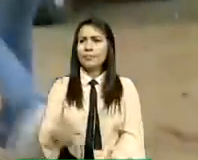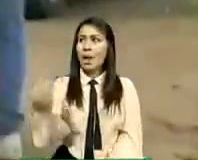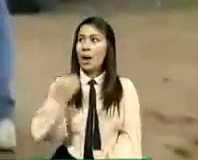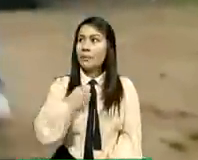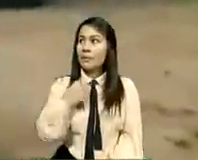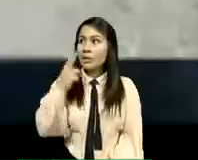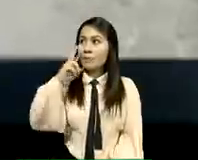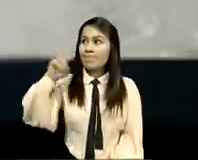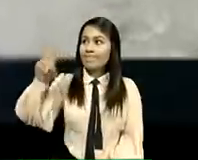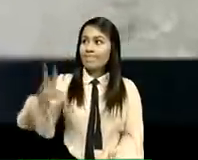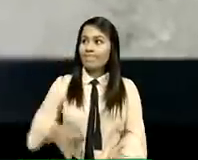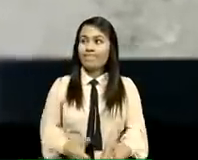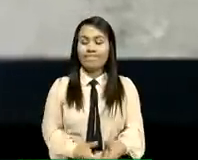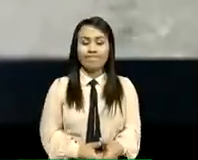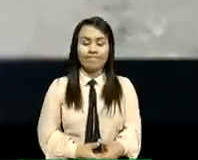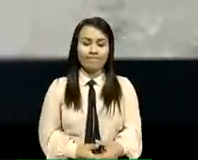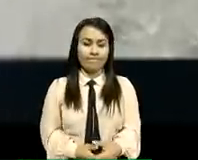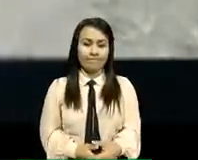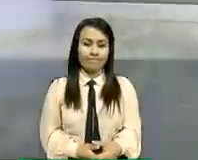Adriana Peralta.